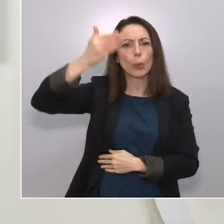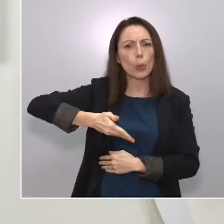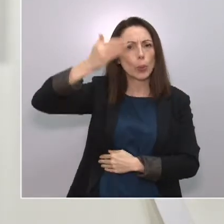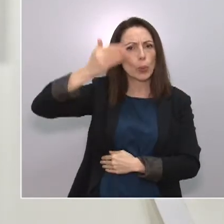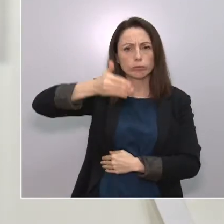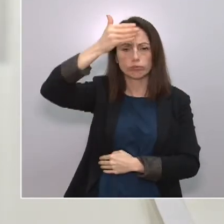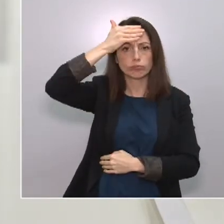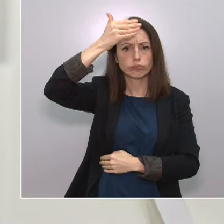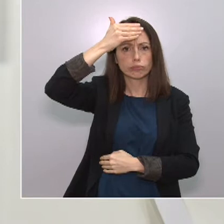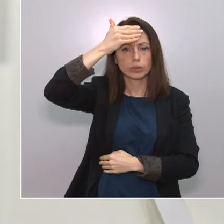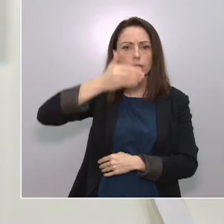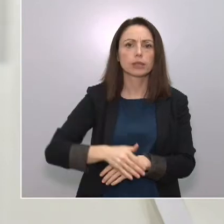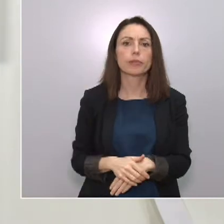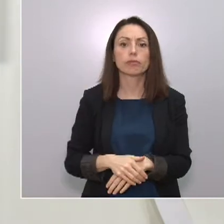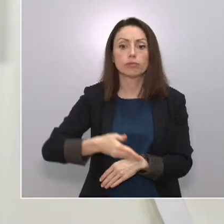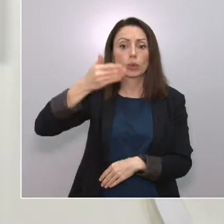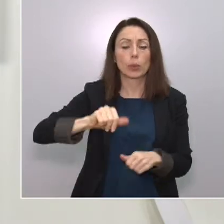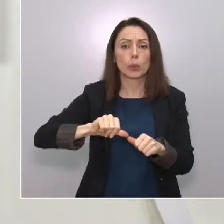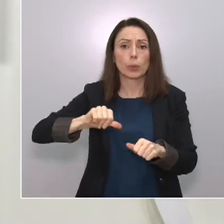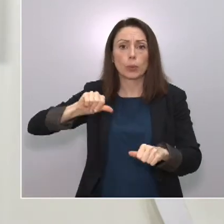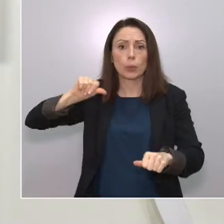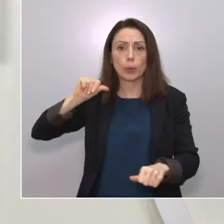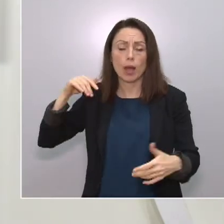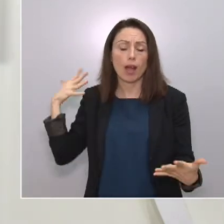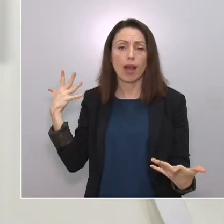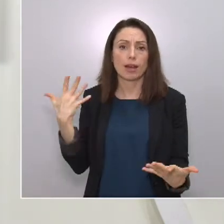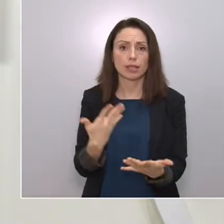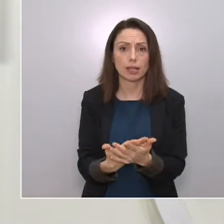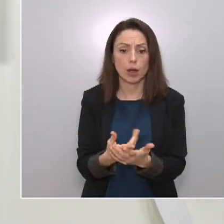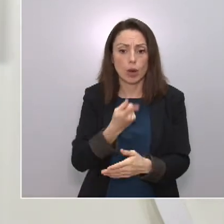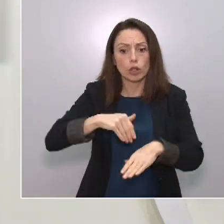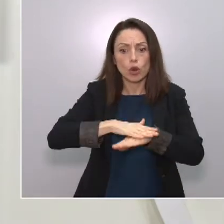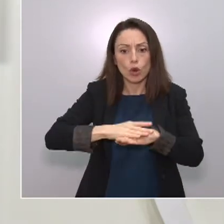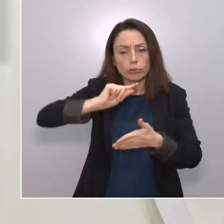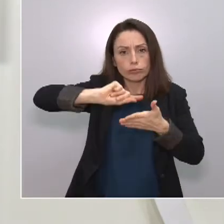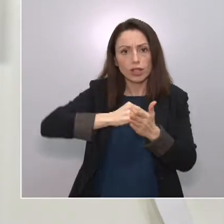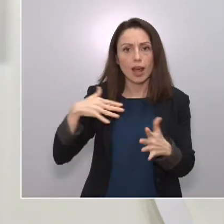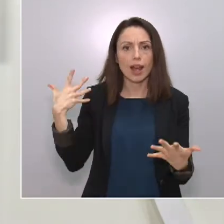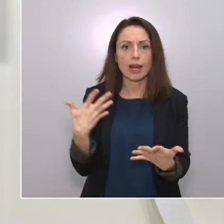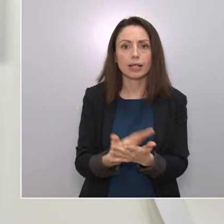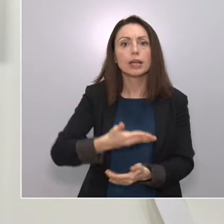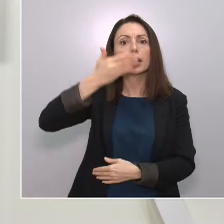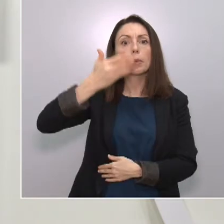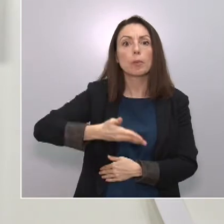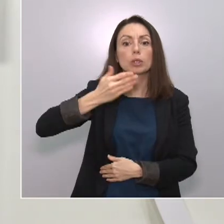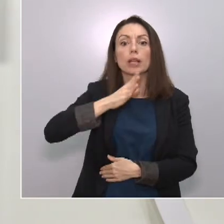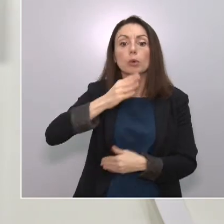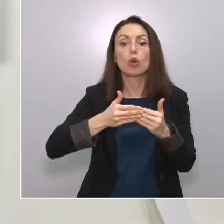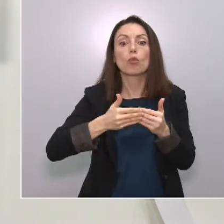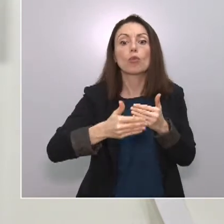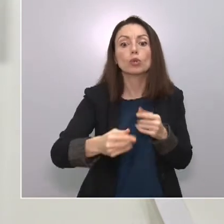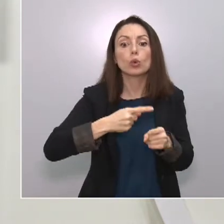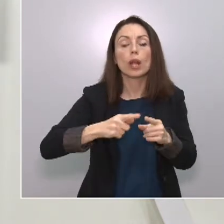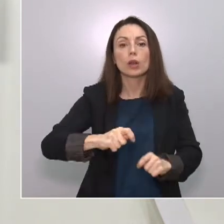vital, posiblemente de los más importantes que hayamos firmado como Gobierno. Importante por lo que supone, importante